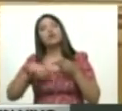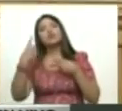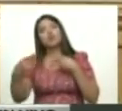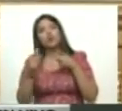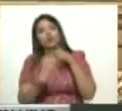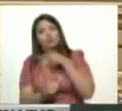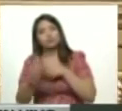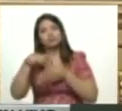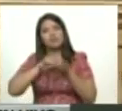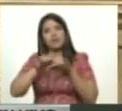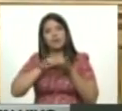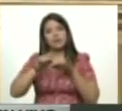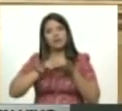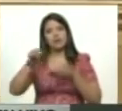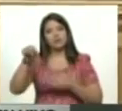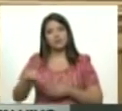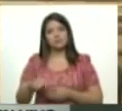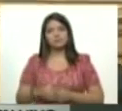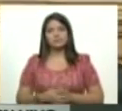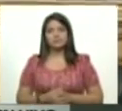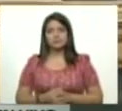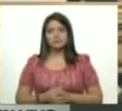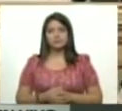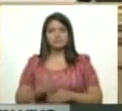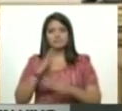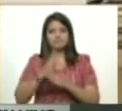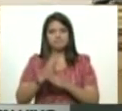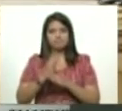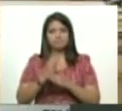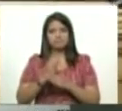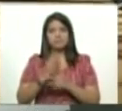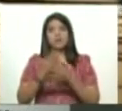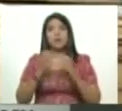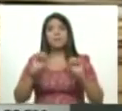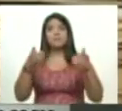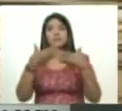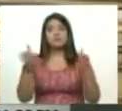de la Cámara. Lapso de postulación abierto.